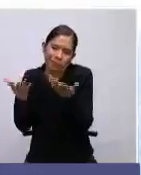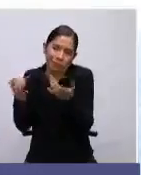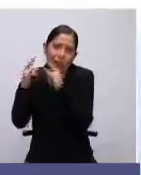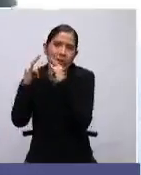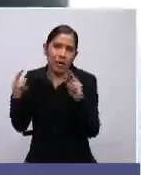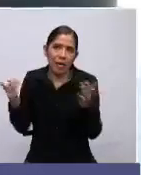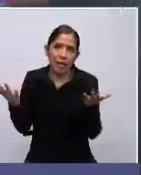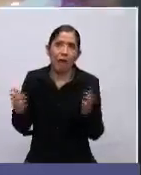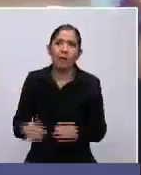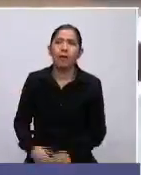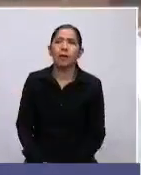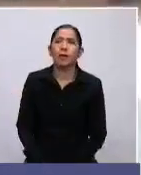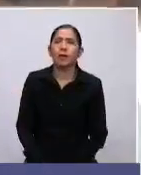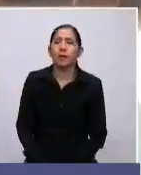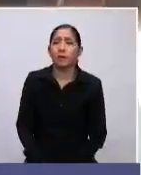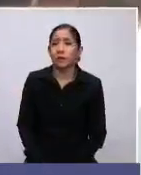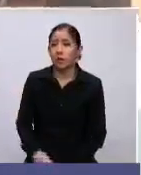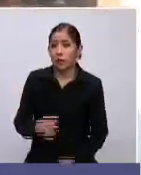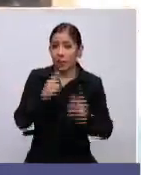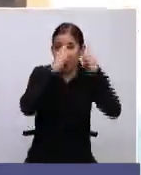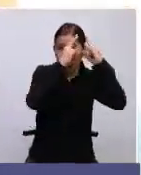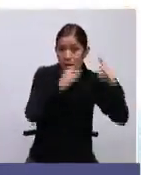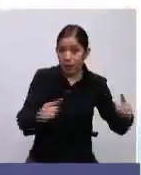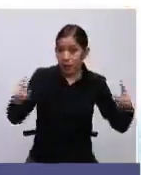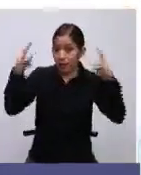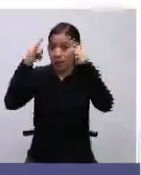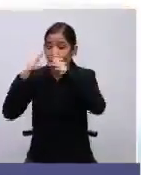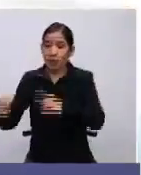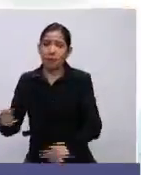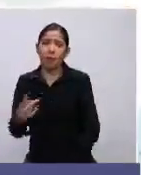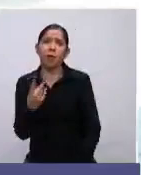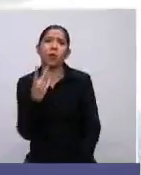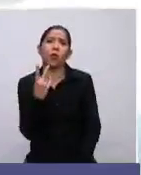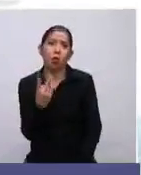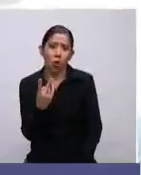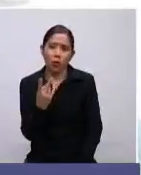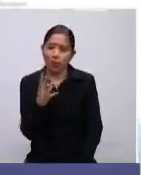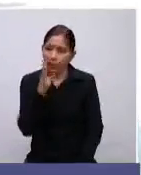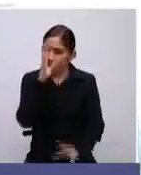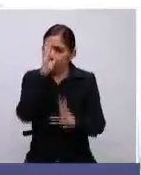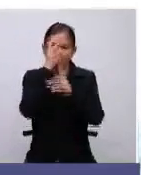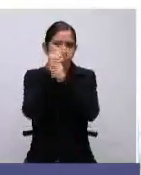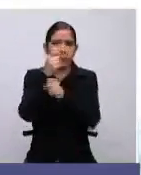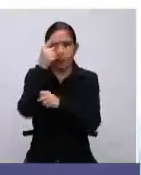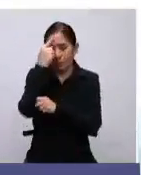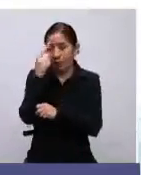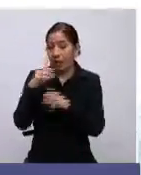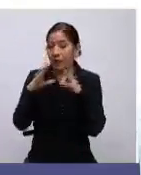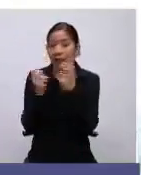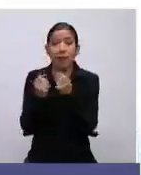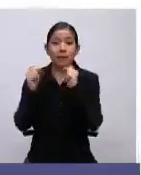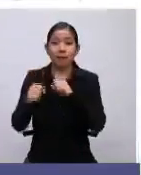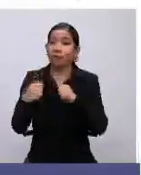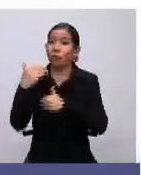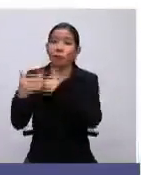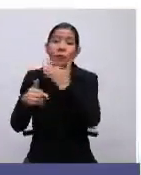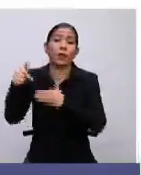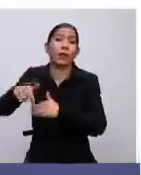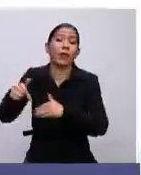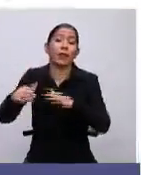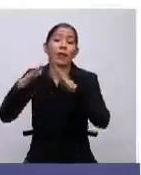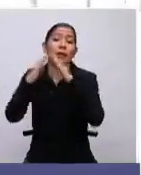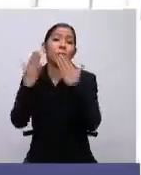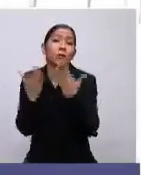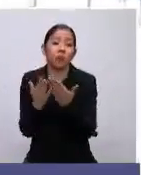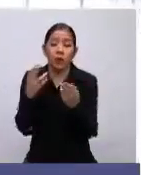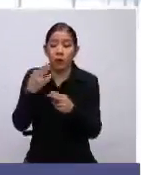carpa. Son dos carpas que han sido improvisadas para que los estudiantes puedan pasar clases acá en este sector, en la unidad educativa Óscar Rojas,